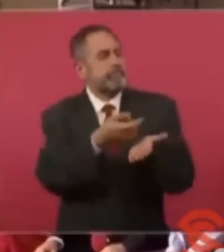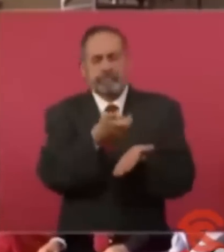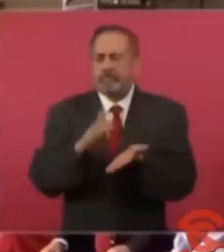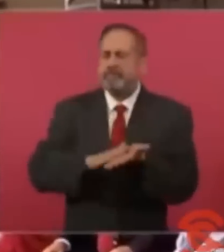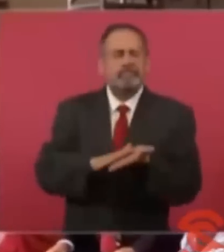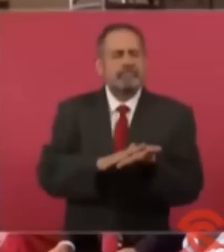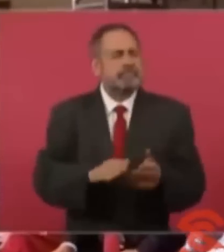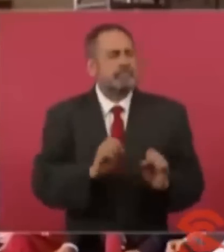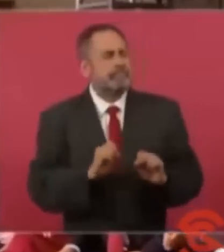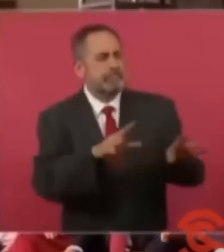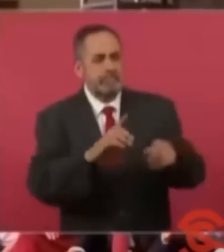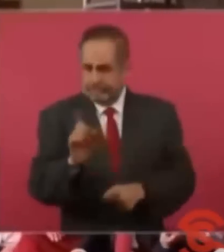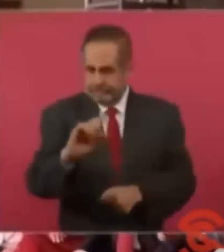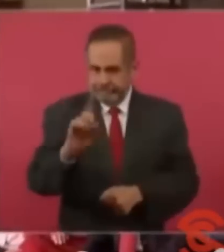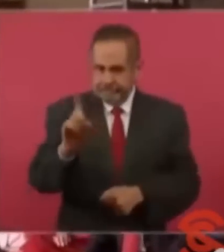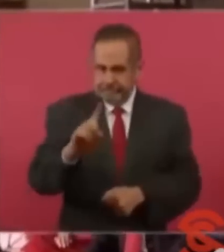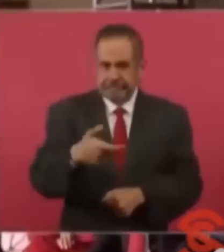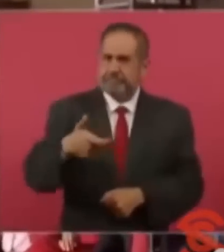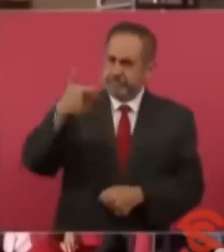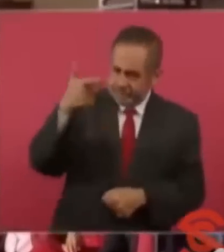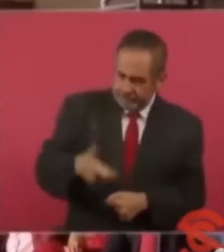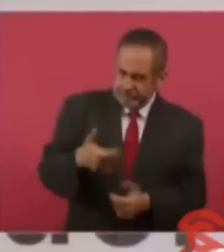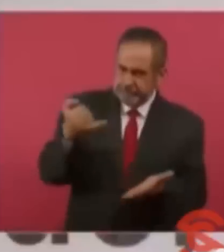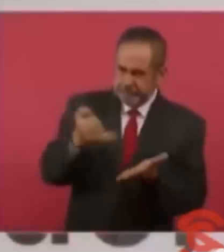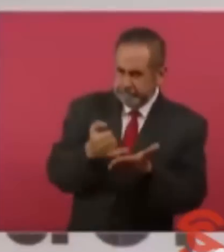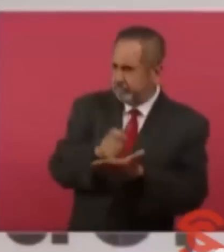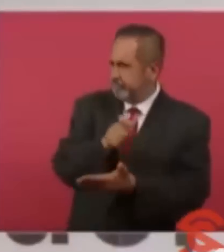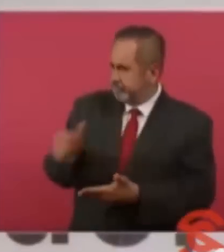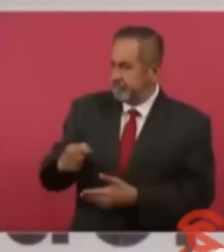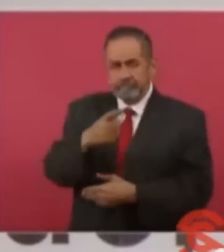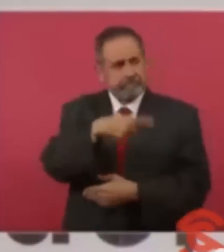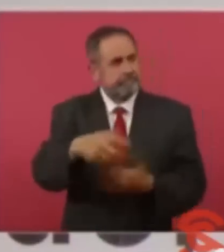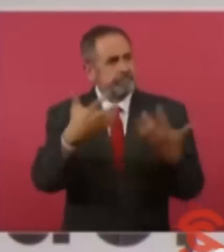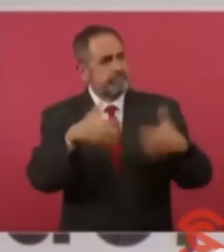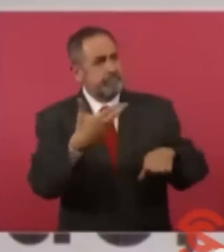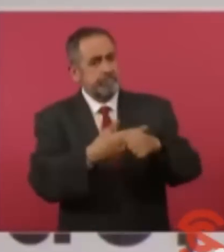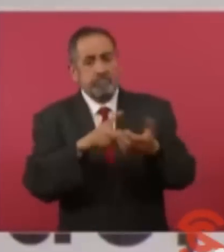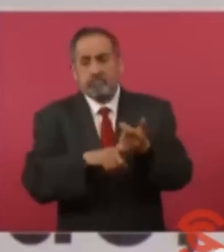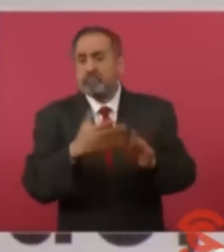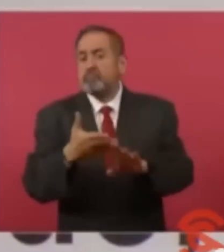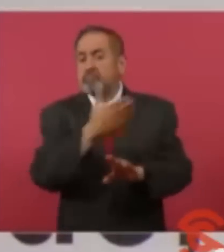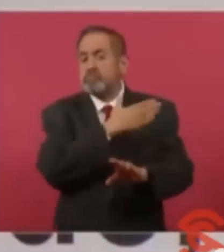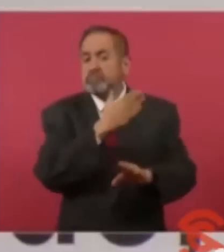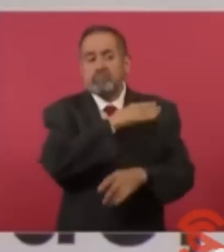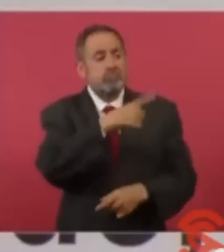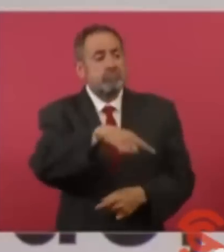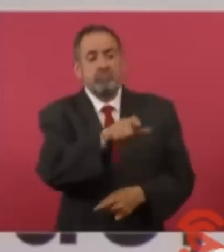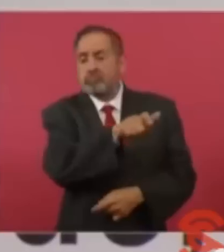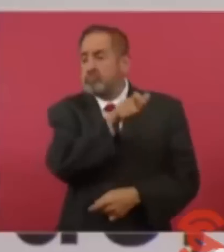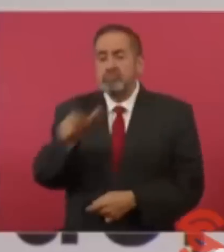grandes corporaciones económicas y financieras que no pagaban impuestos.